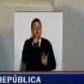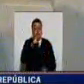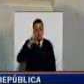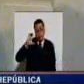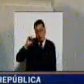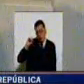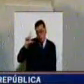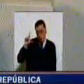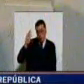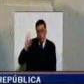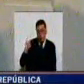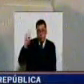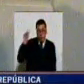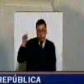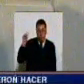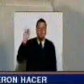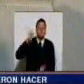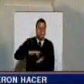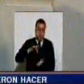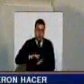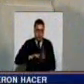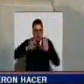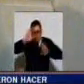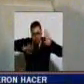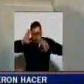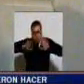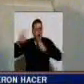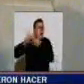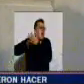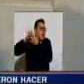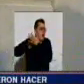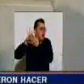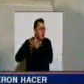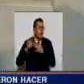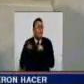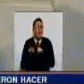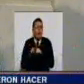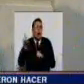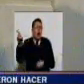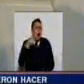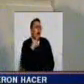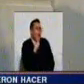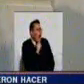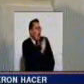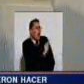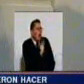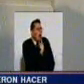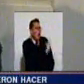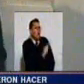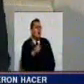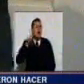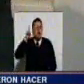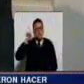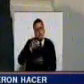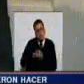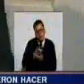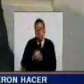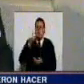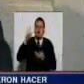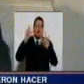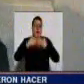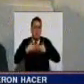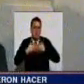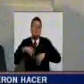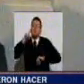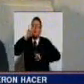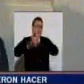Colbún iban a participar en la subasta. Ese fue el cuentico que nos echaron, el garlito, que estaban Brookfield y Colbún participando